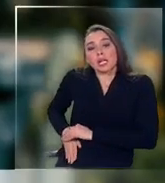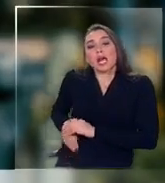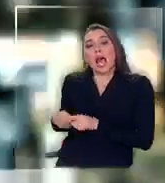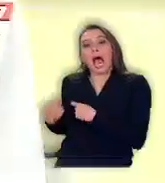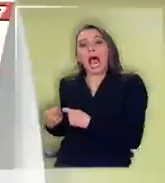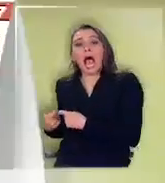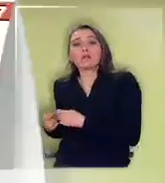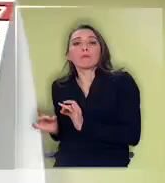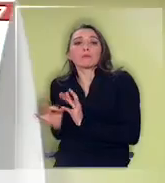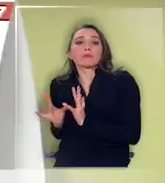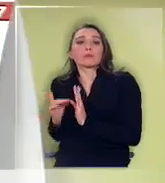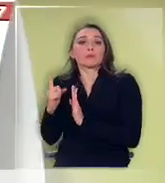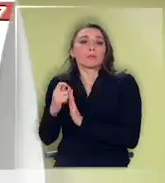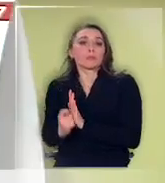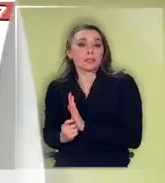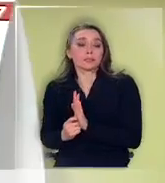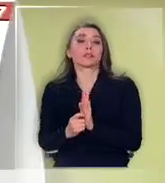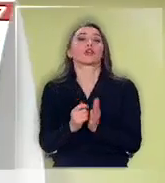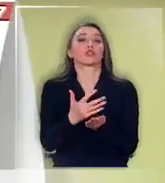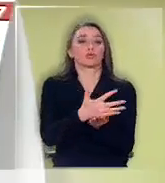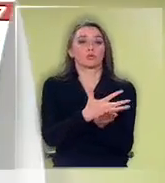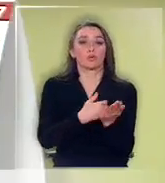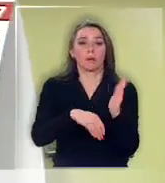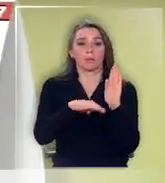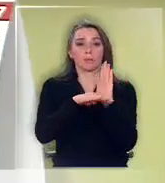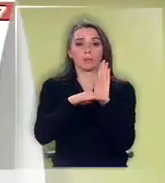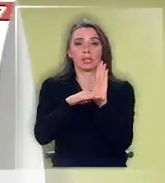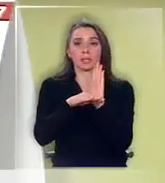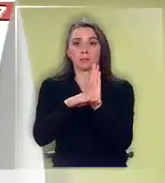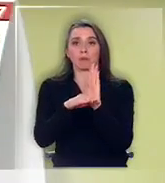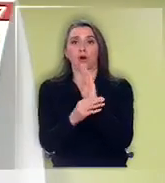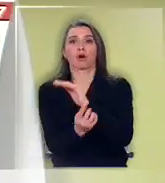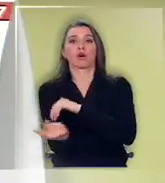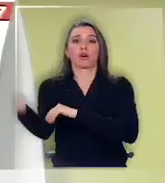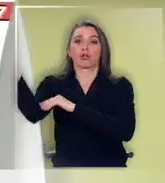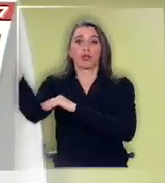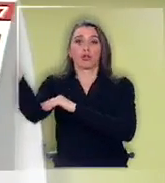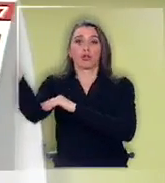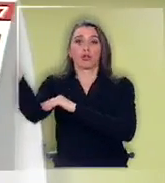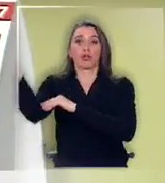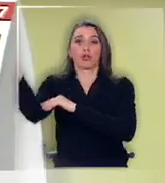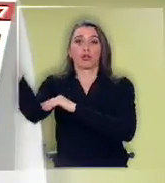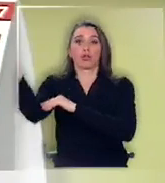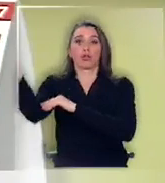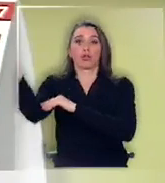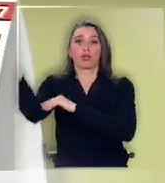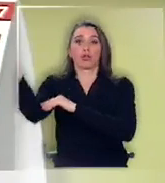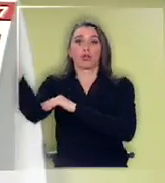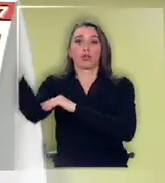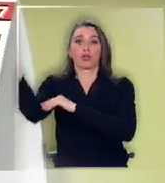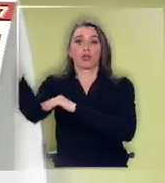al mes. Es muy curioso porque un salario mínimo hoy día, de tiempo completo, una persona que trabaja...